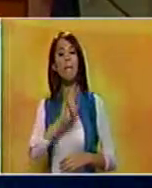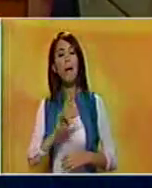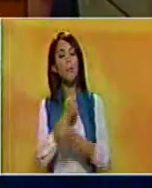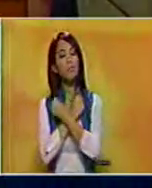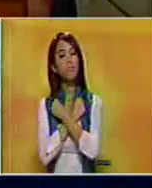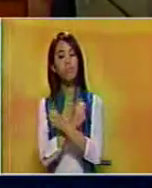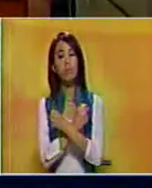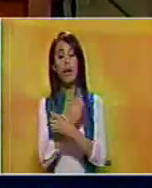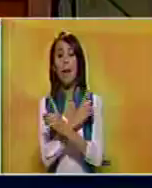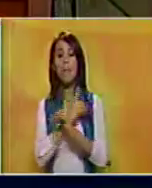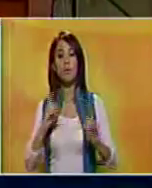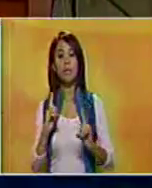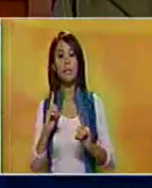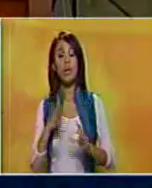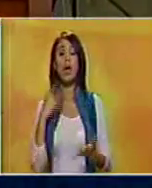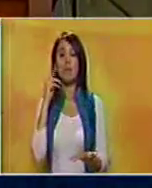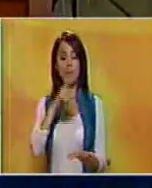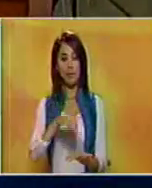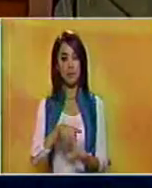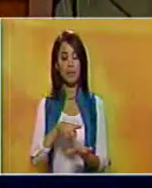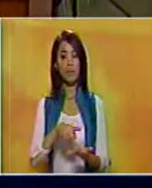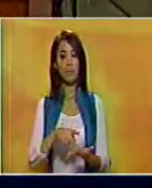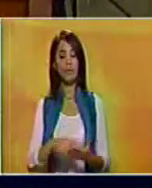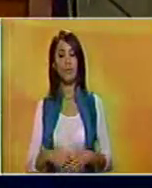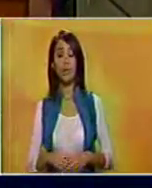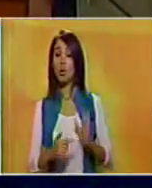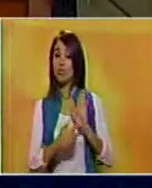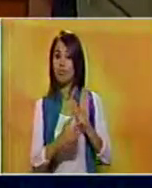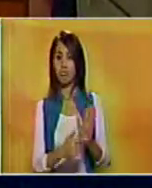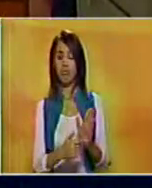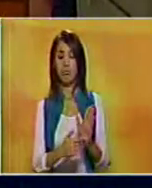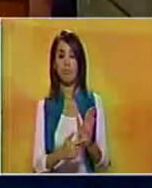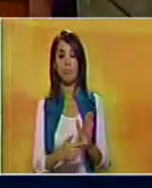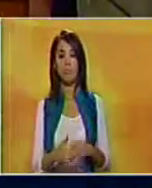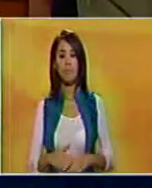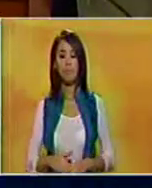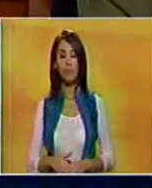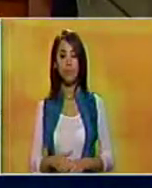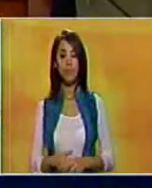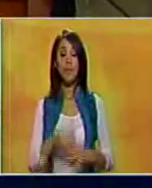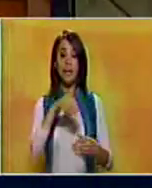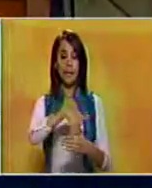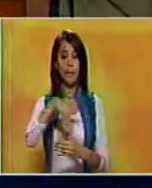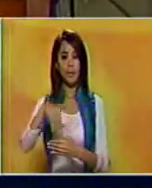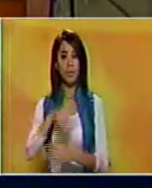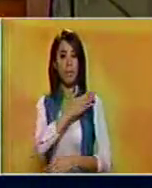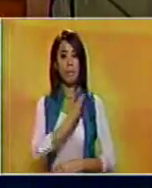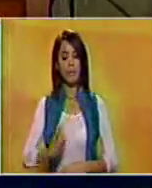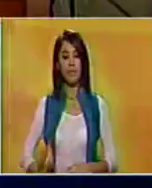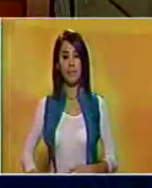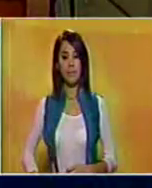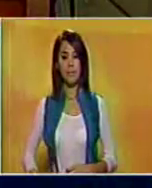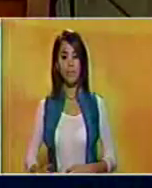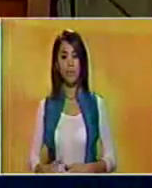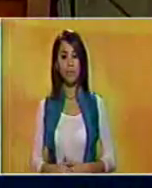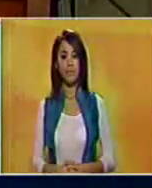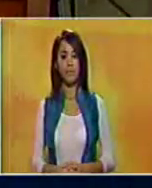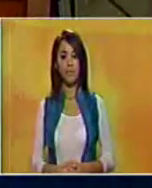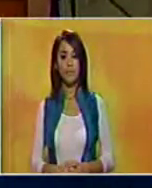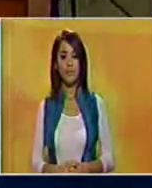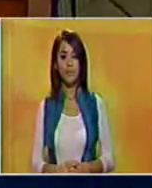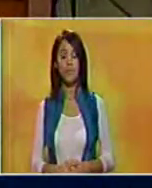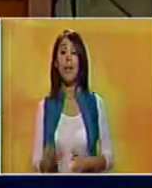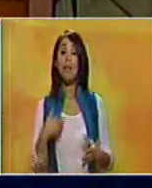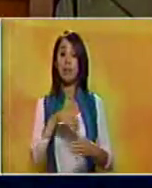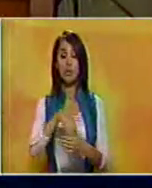democracia podamos participar con las debidas garantías en el evento electoral presidencial de consejos